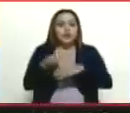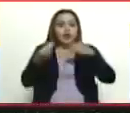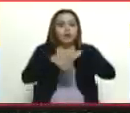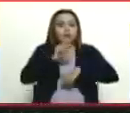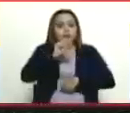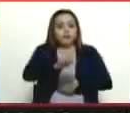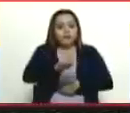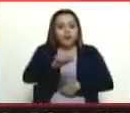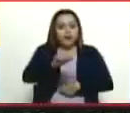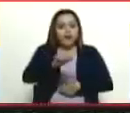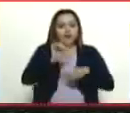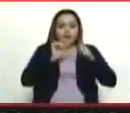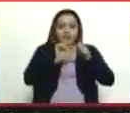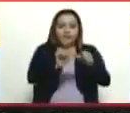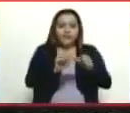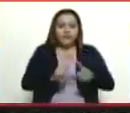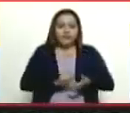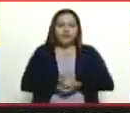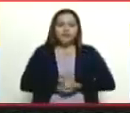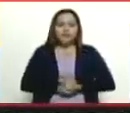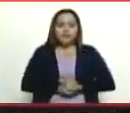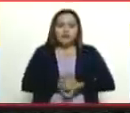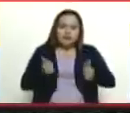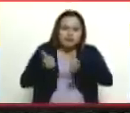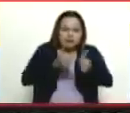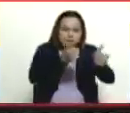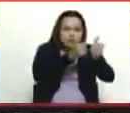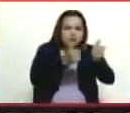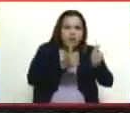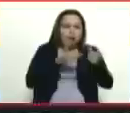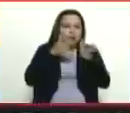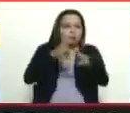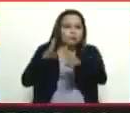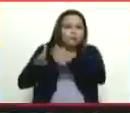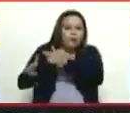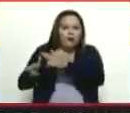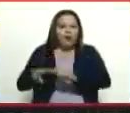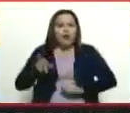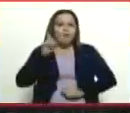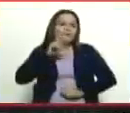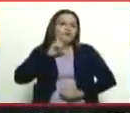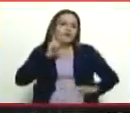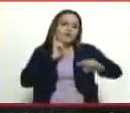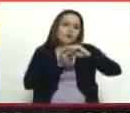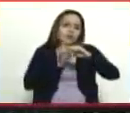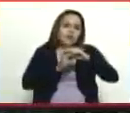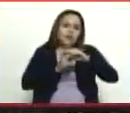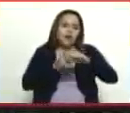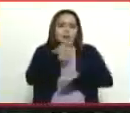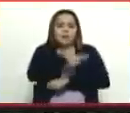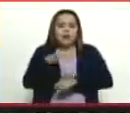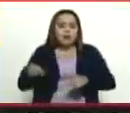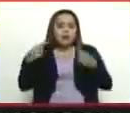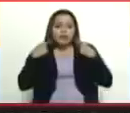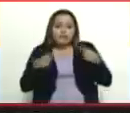Venezuela. Persecución, asesinato, falsos positivos, desapariciones.